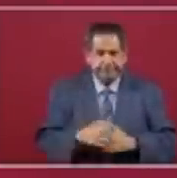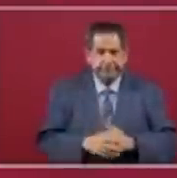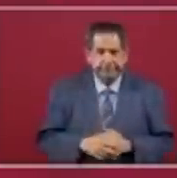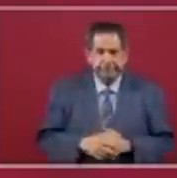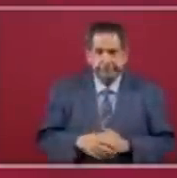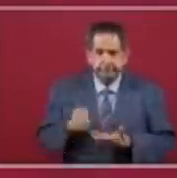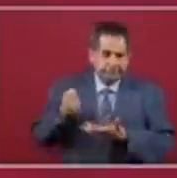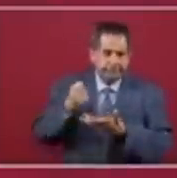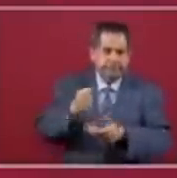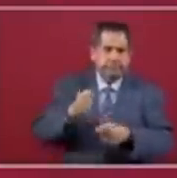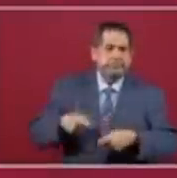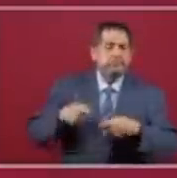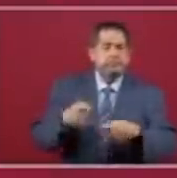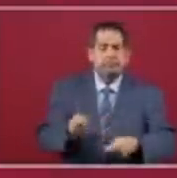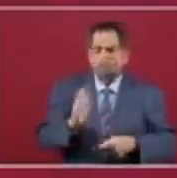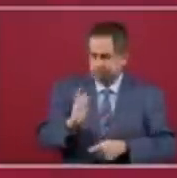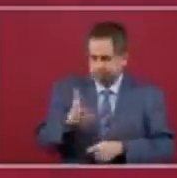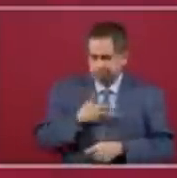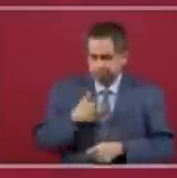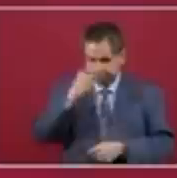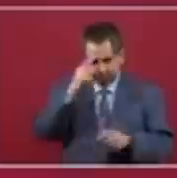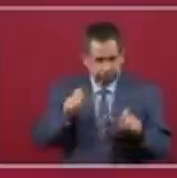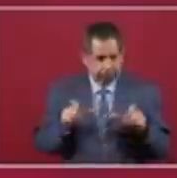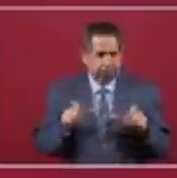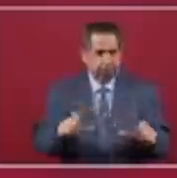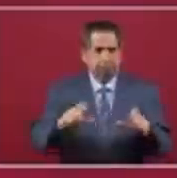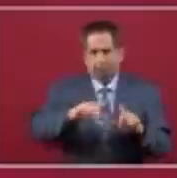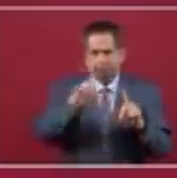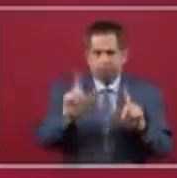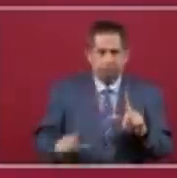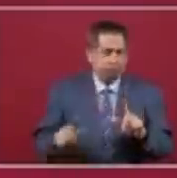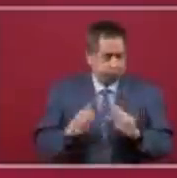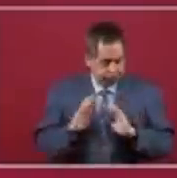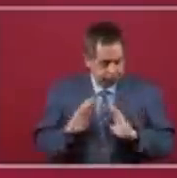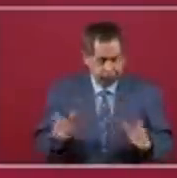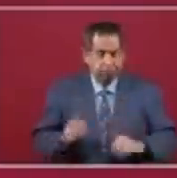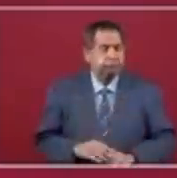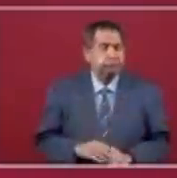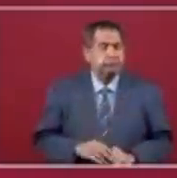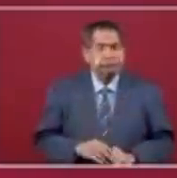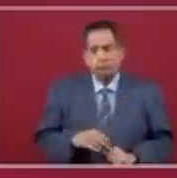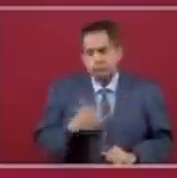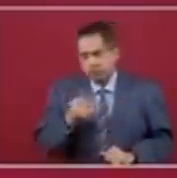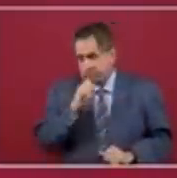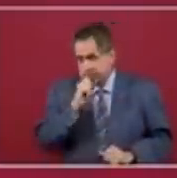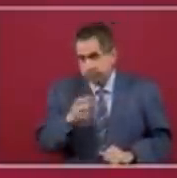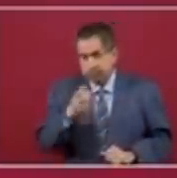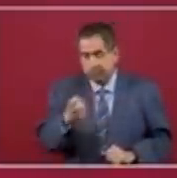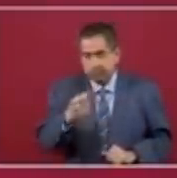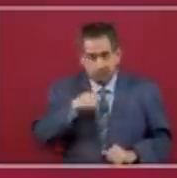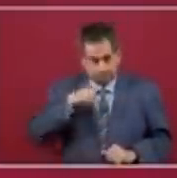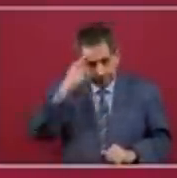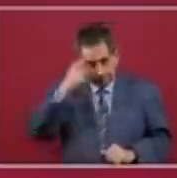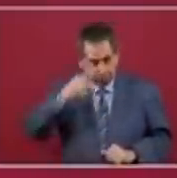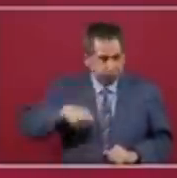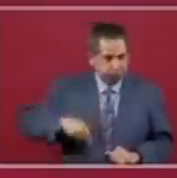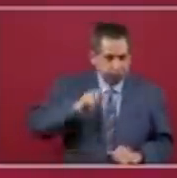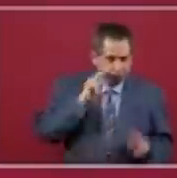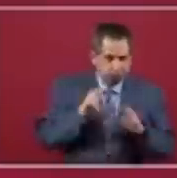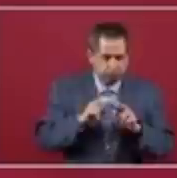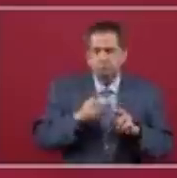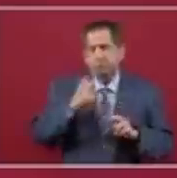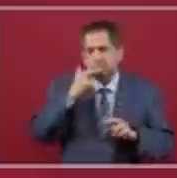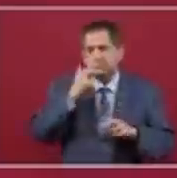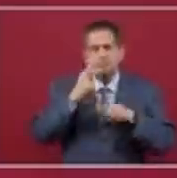el presupuesto para la Guardia Nacional y de esta manera vamos a estar en